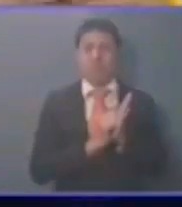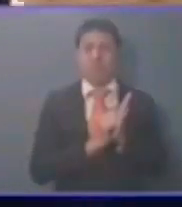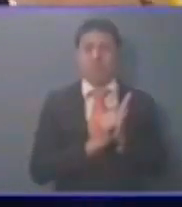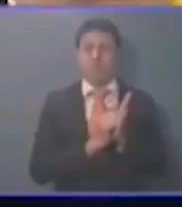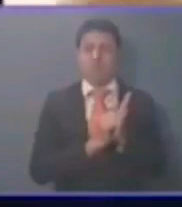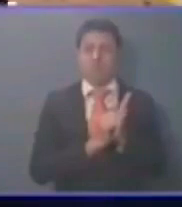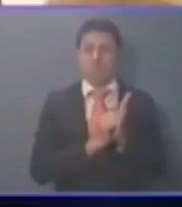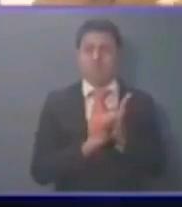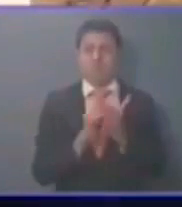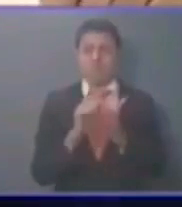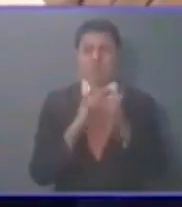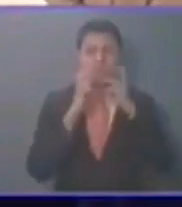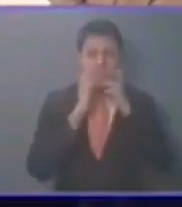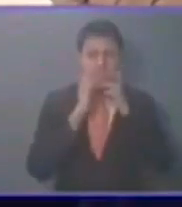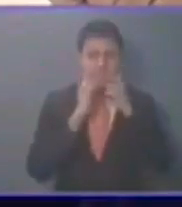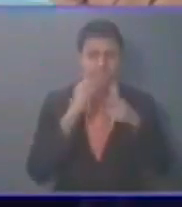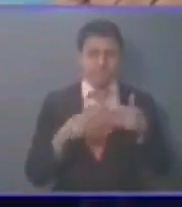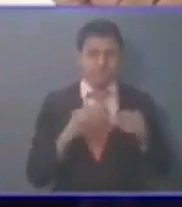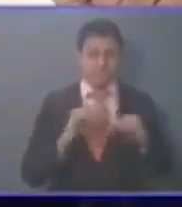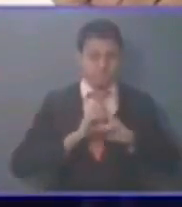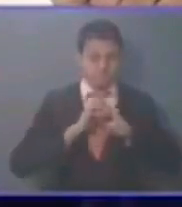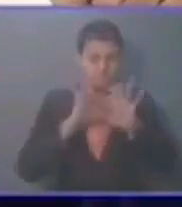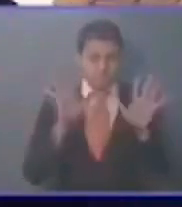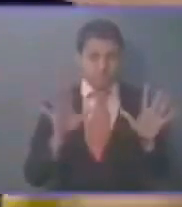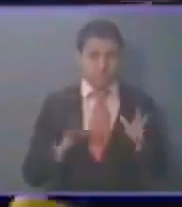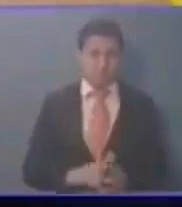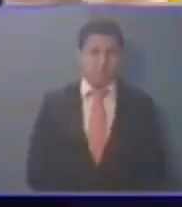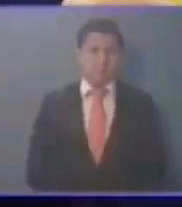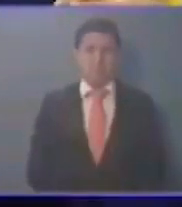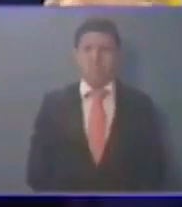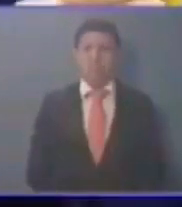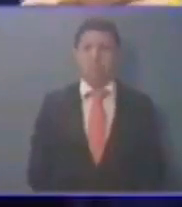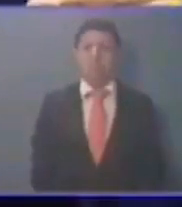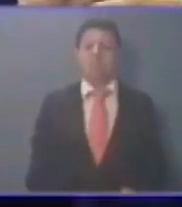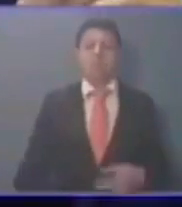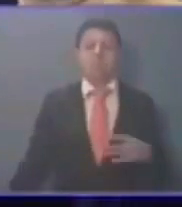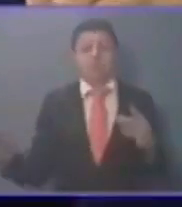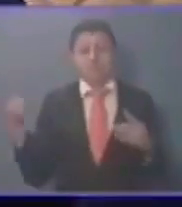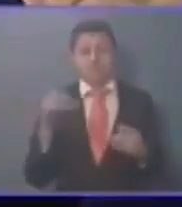no garantizar transparencia. Si eso fuera así,